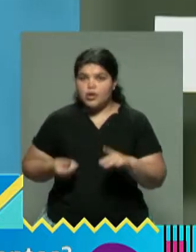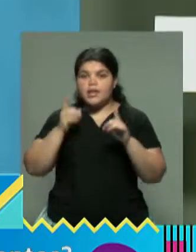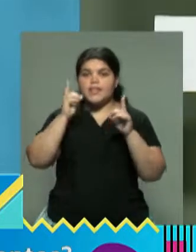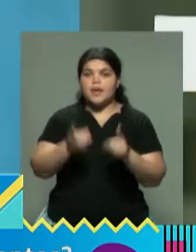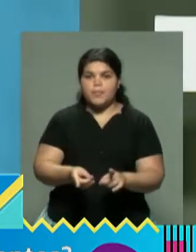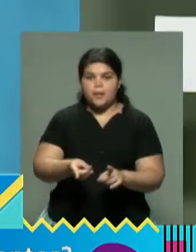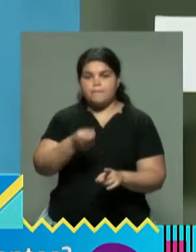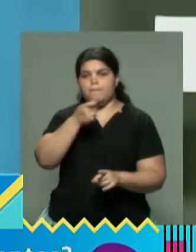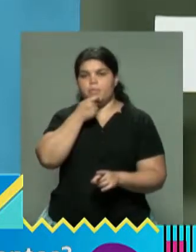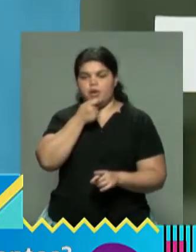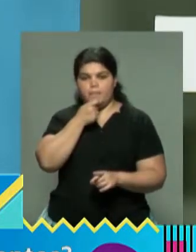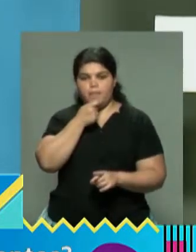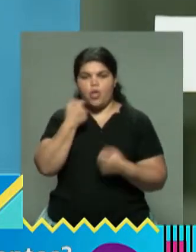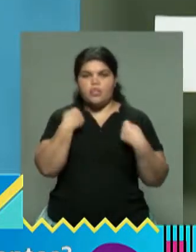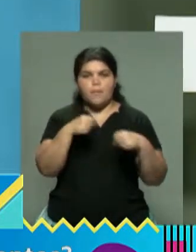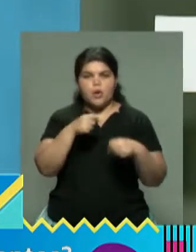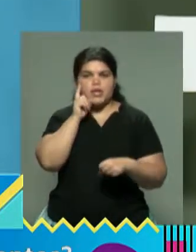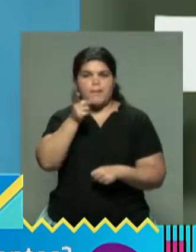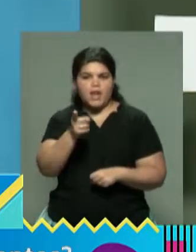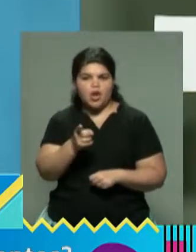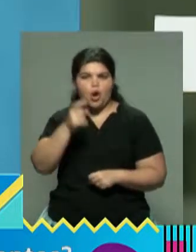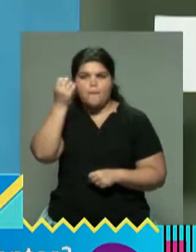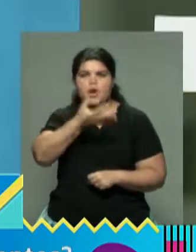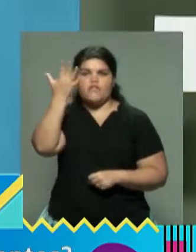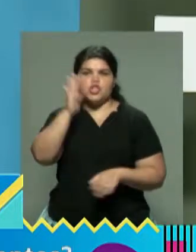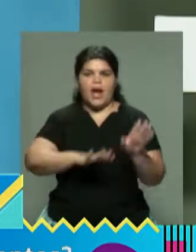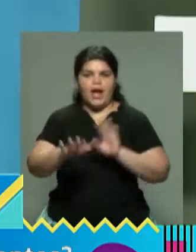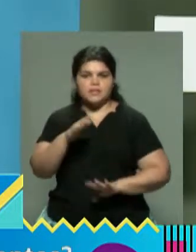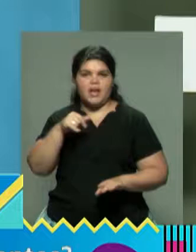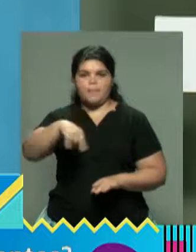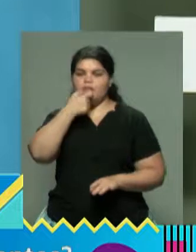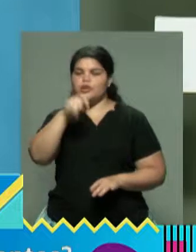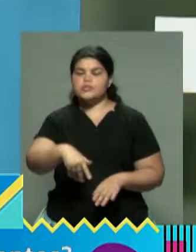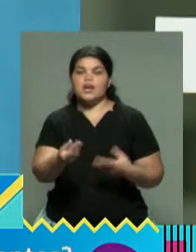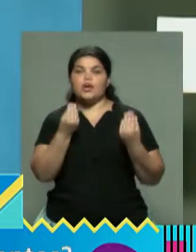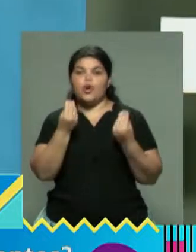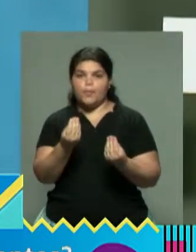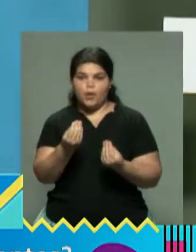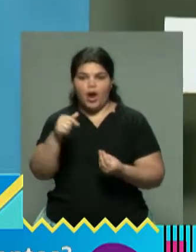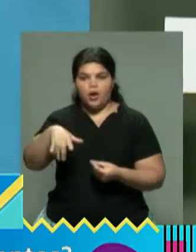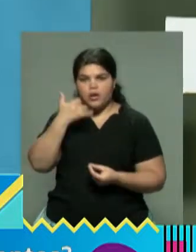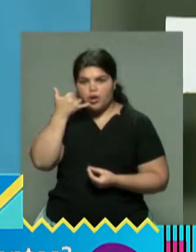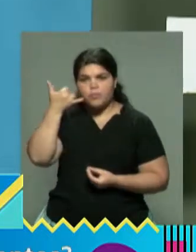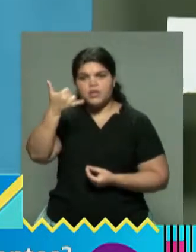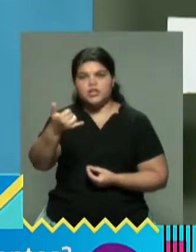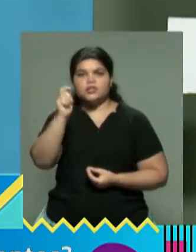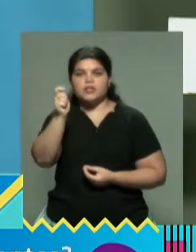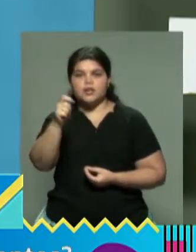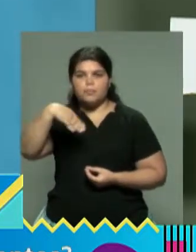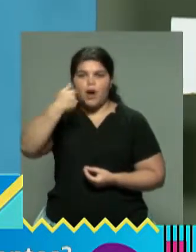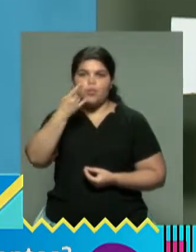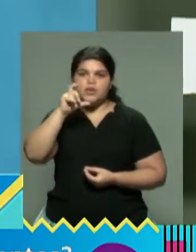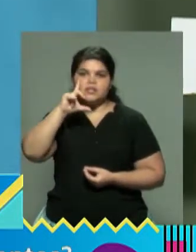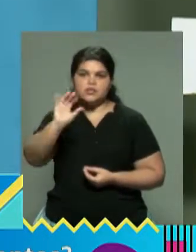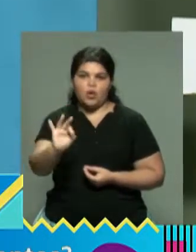hacerse profesionalmente. ¿Cómo está en ese terreno la provincia de Mendoza? Estamos en comunicación telefónica con Mauricio